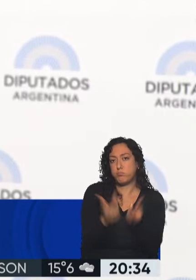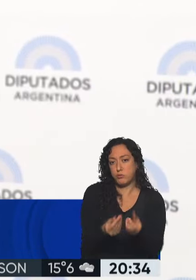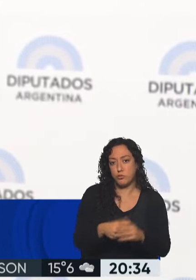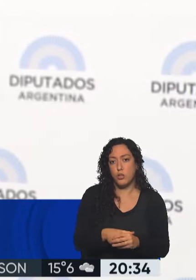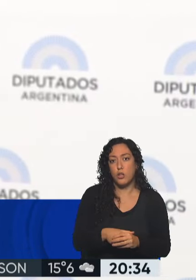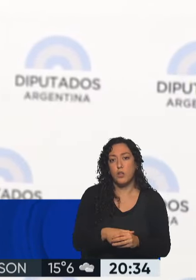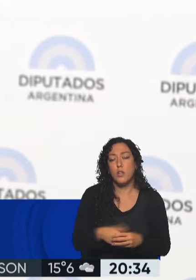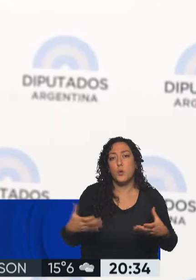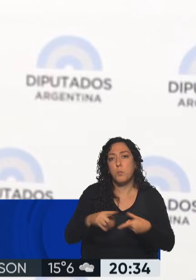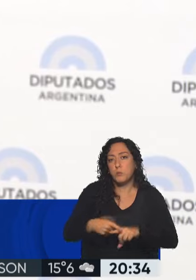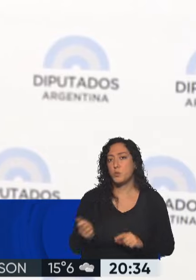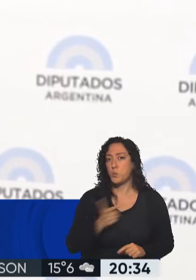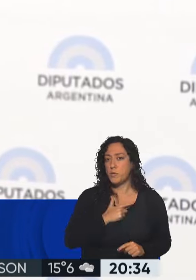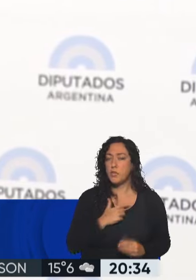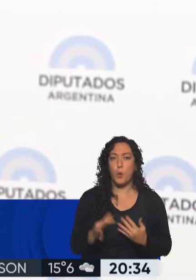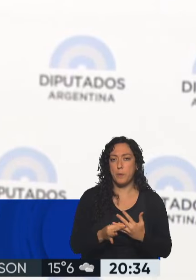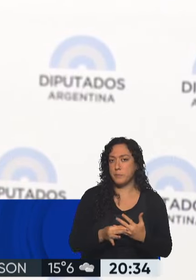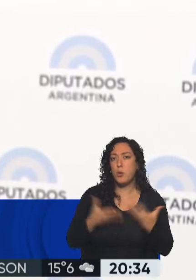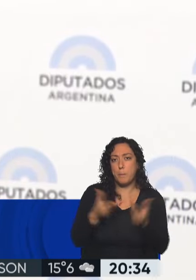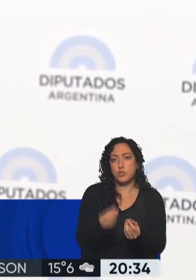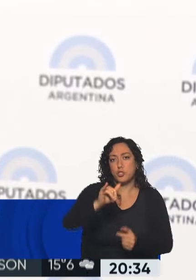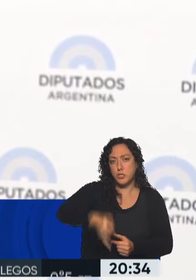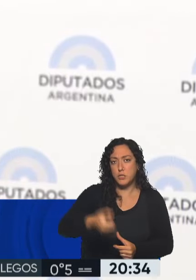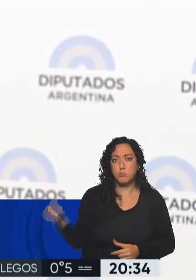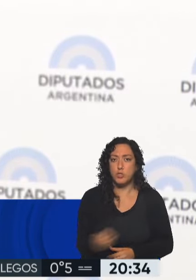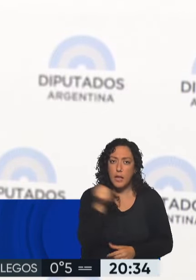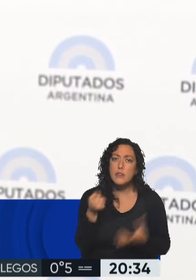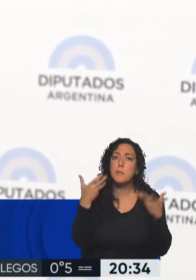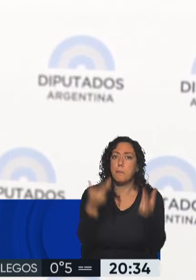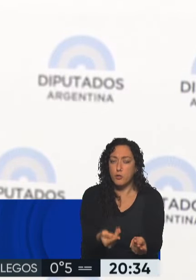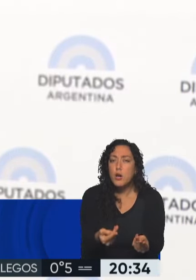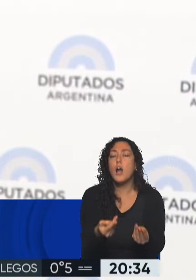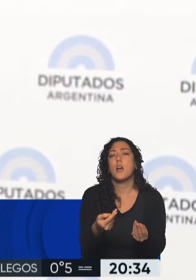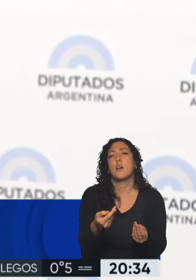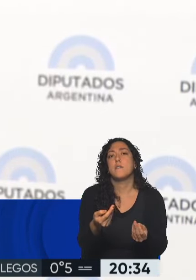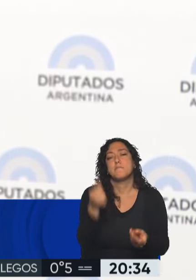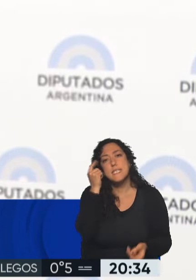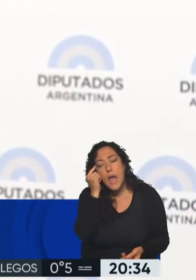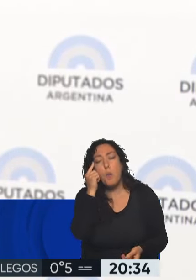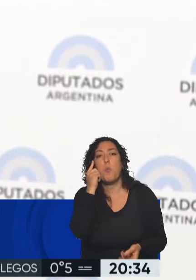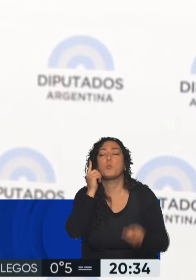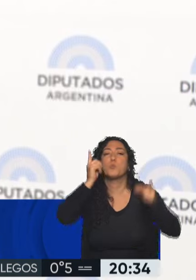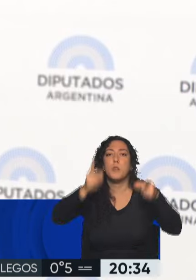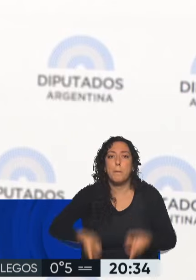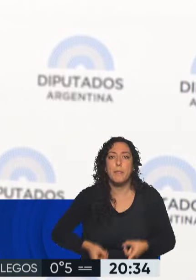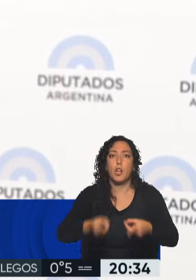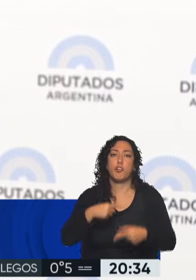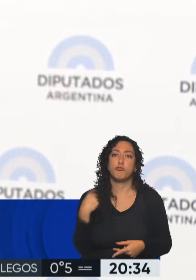hemos comprometido desde el principio a acompañar. Creemos que es importante el acompañamiento de esta ley y que